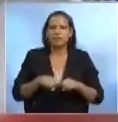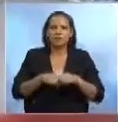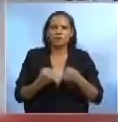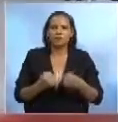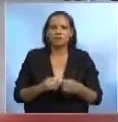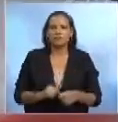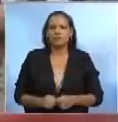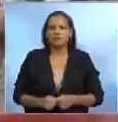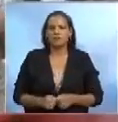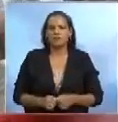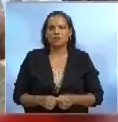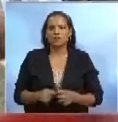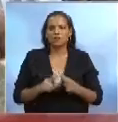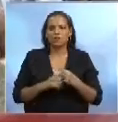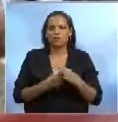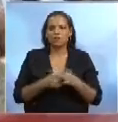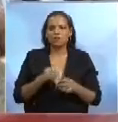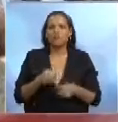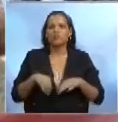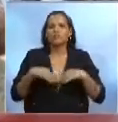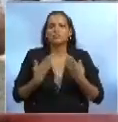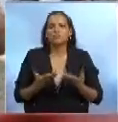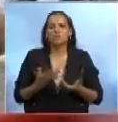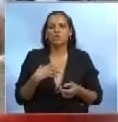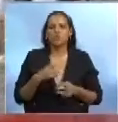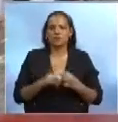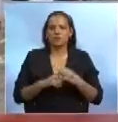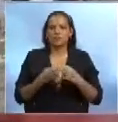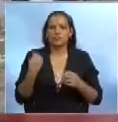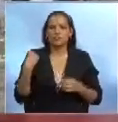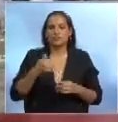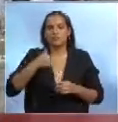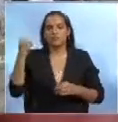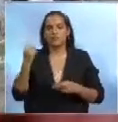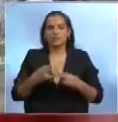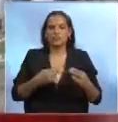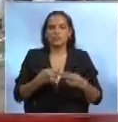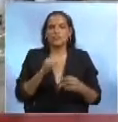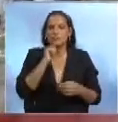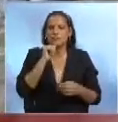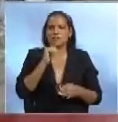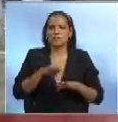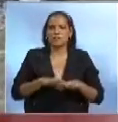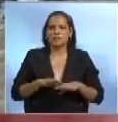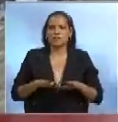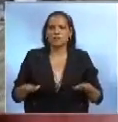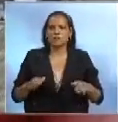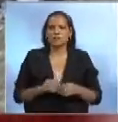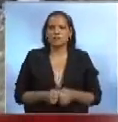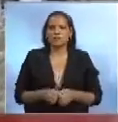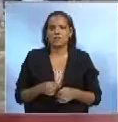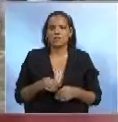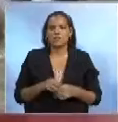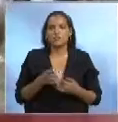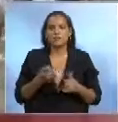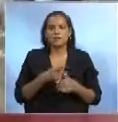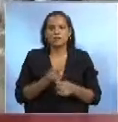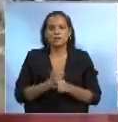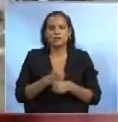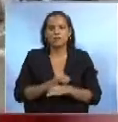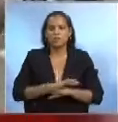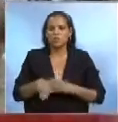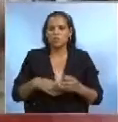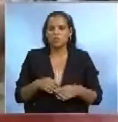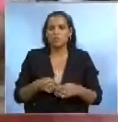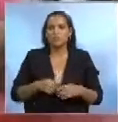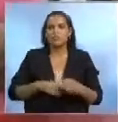caos terrible. Van a iniciar, pero ¿cómo es posible que inician teniendo otras obras que aún no terminan? Terminen las obras que han empezado y